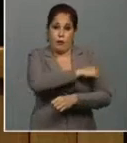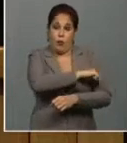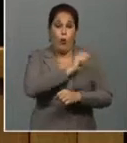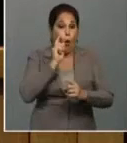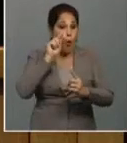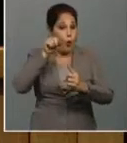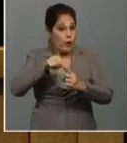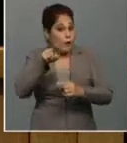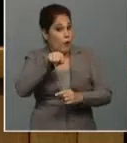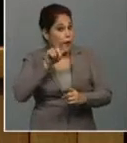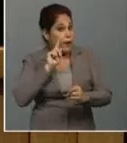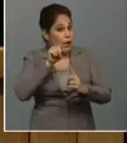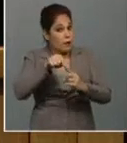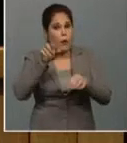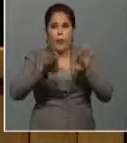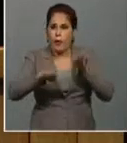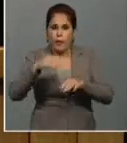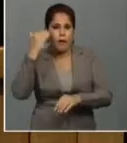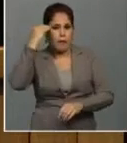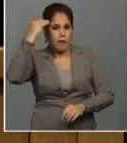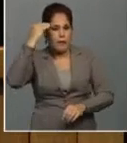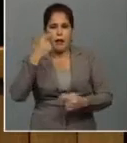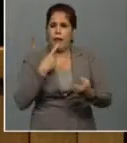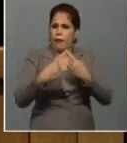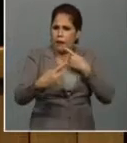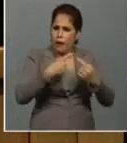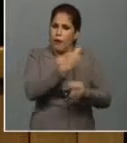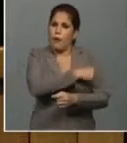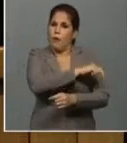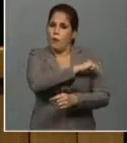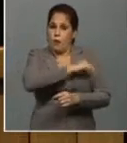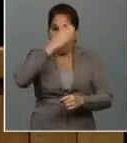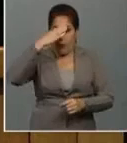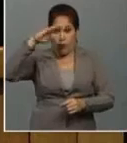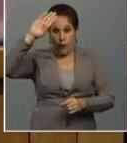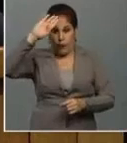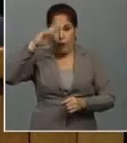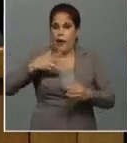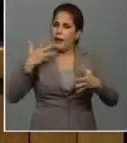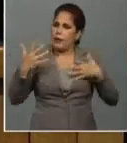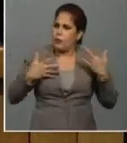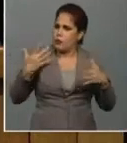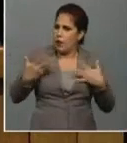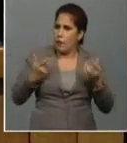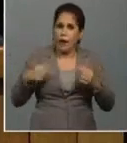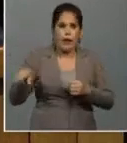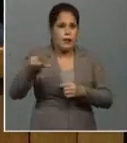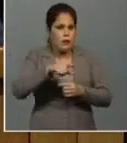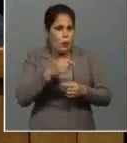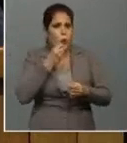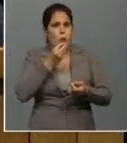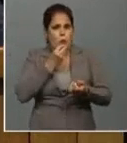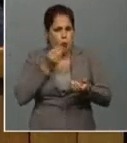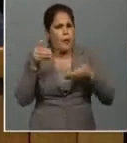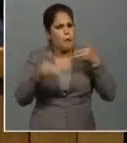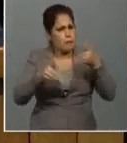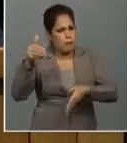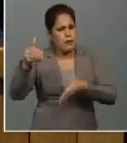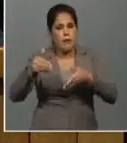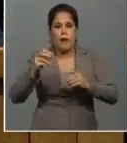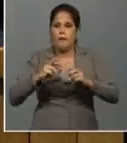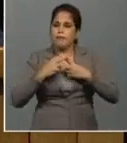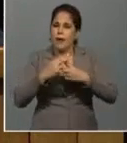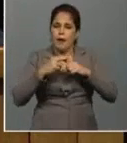propósitos depende de nuestra capacidad para dialogar con la población entusiasmar e implicar a toda la ciudadanía y